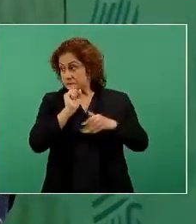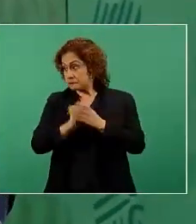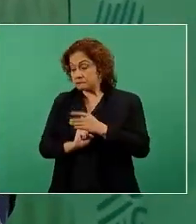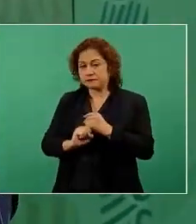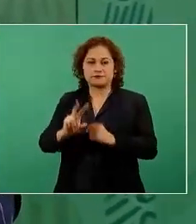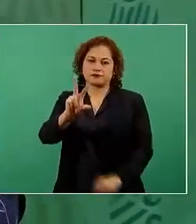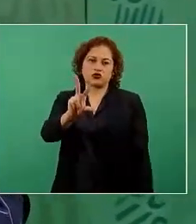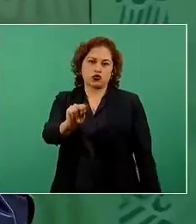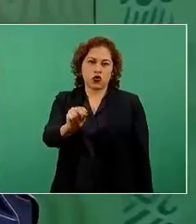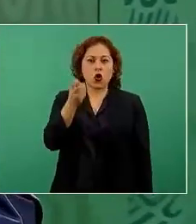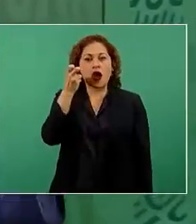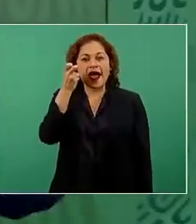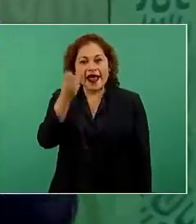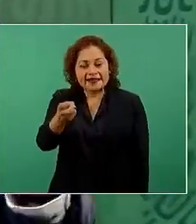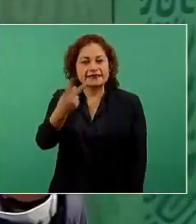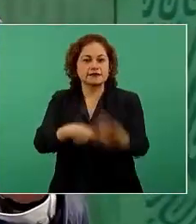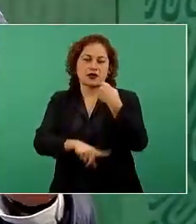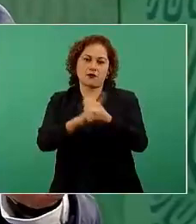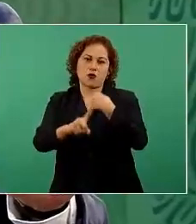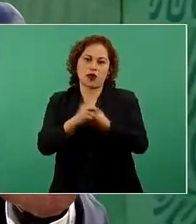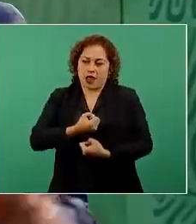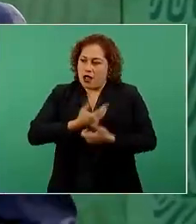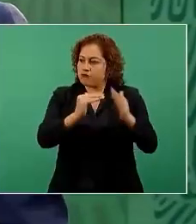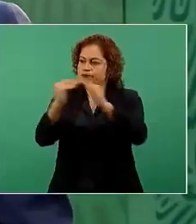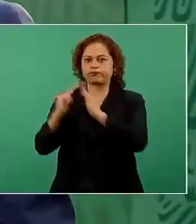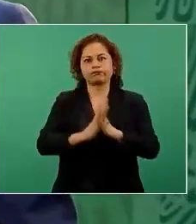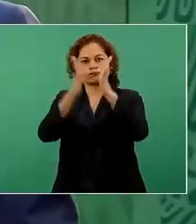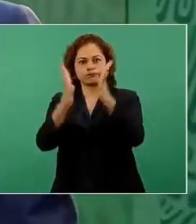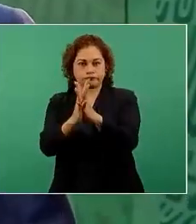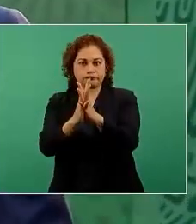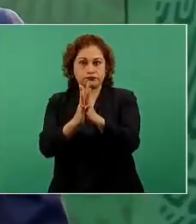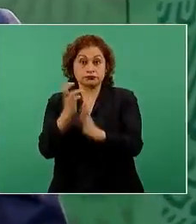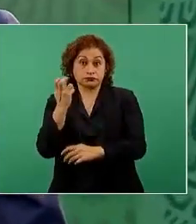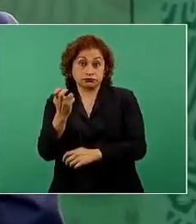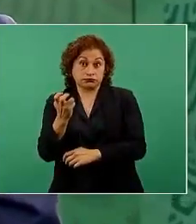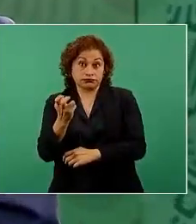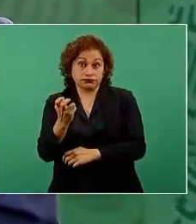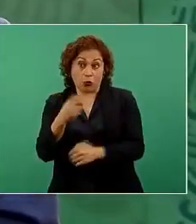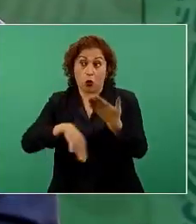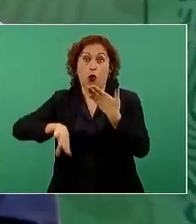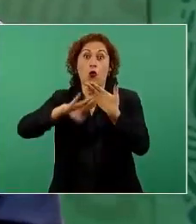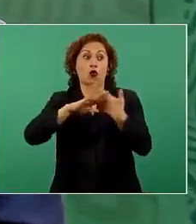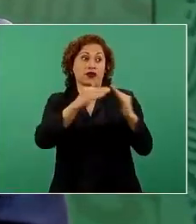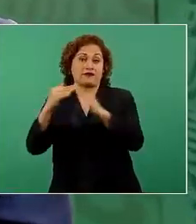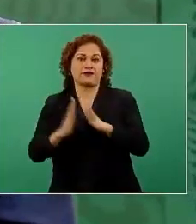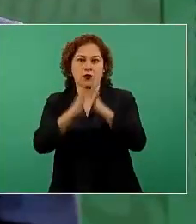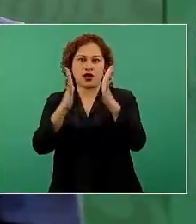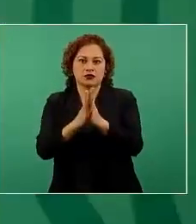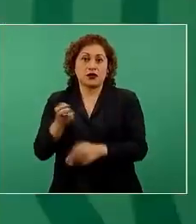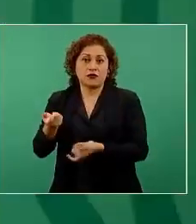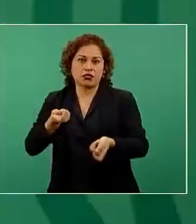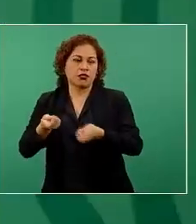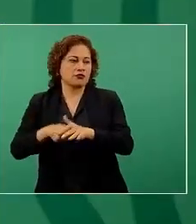democracia. Así de claro. Es juego sucio.